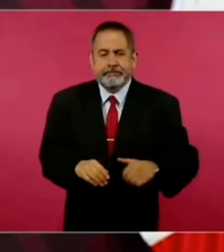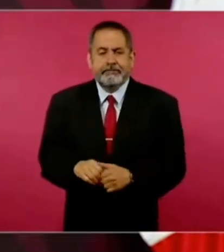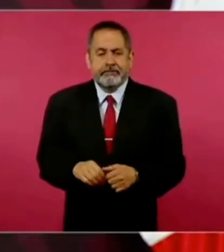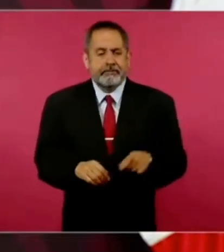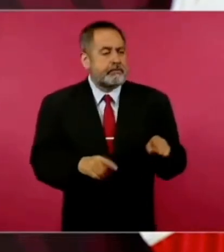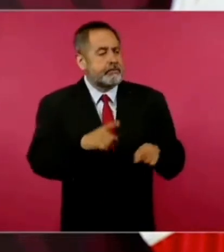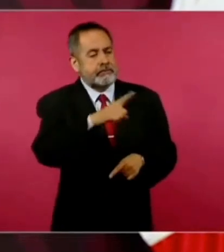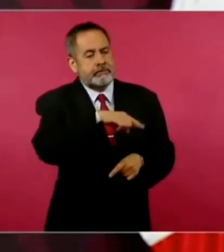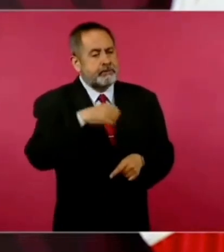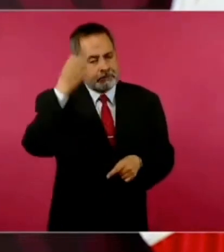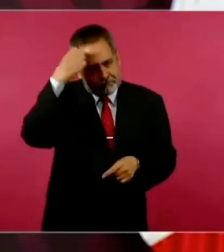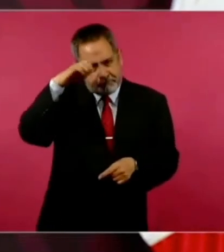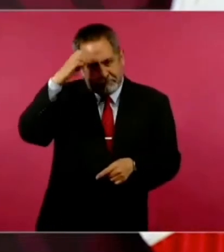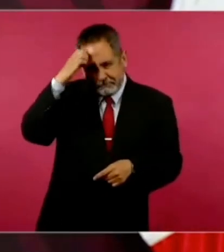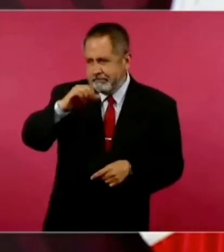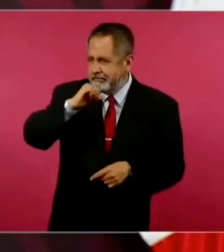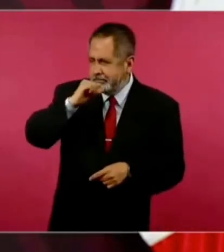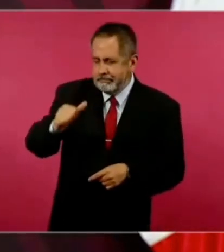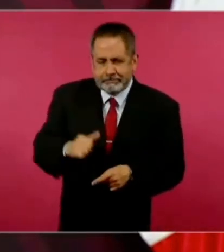inexperta,